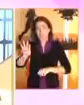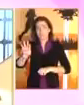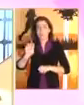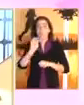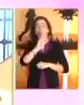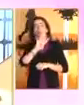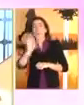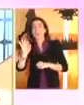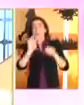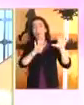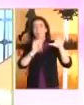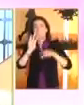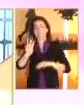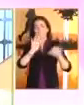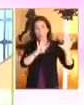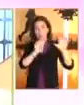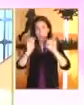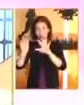983-40-93-98. Y el correo electrónico